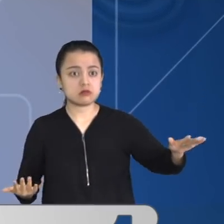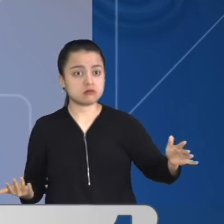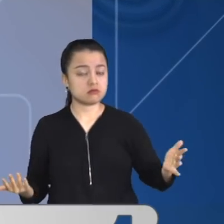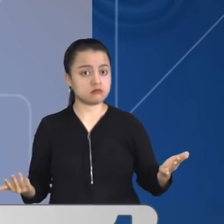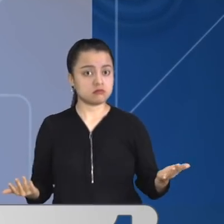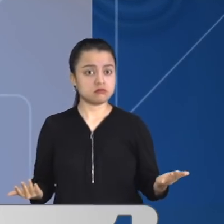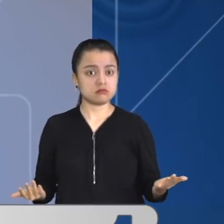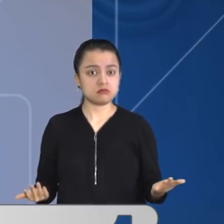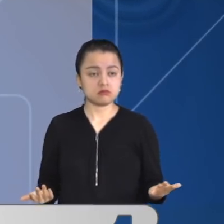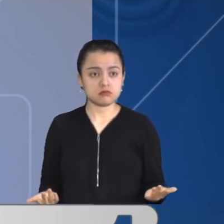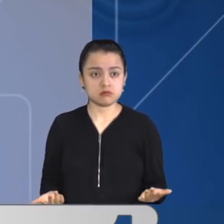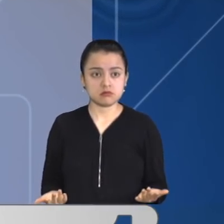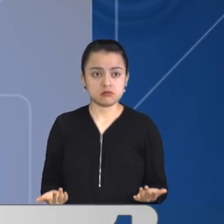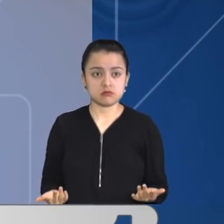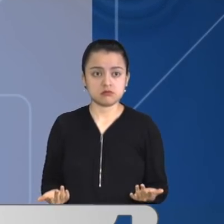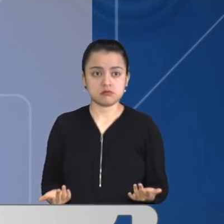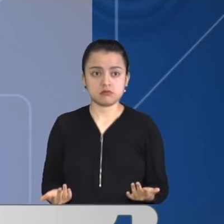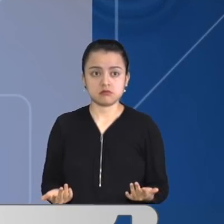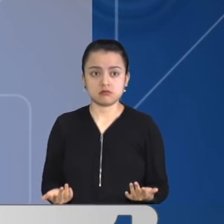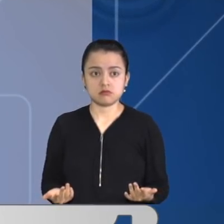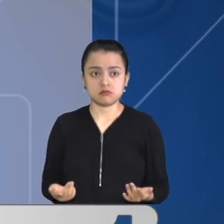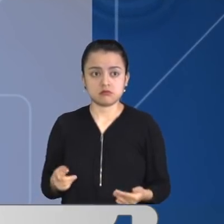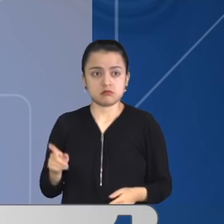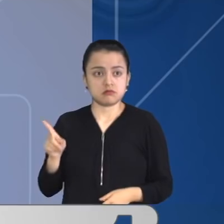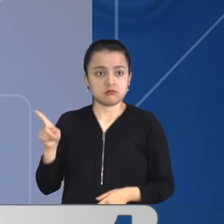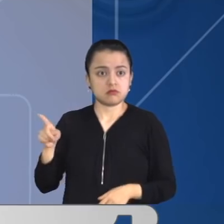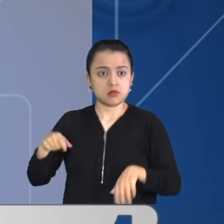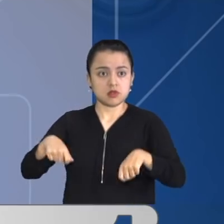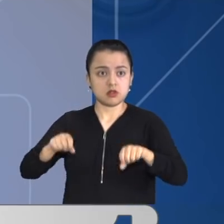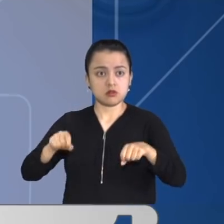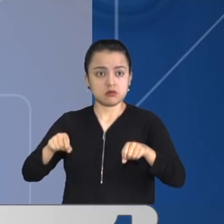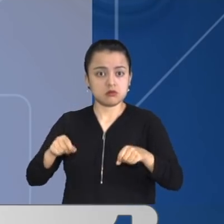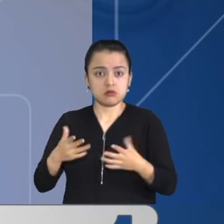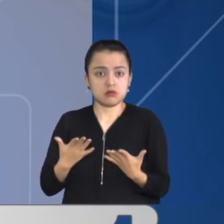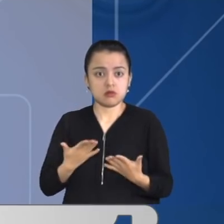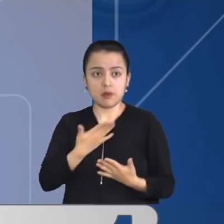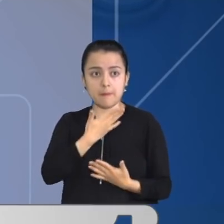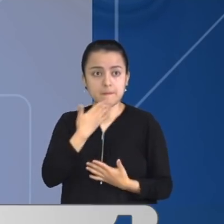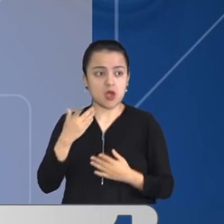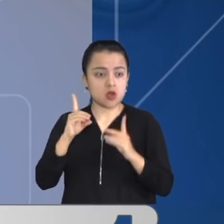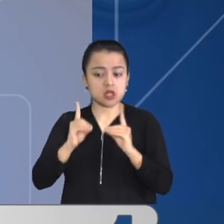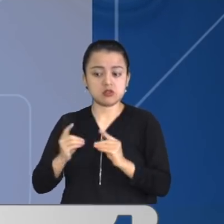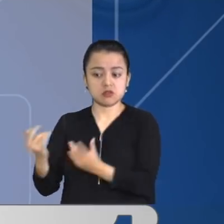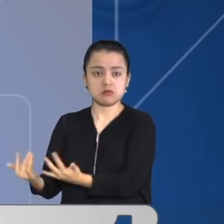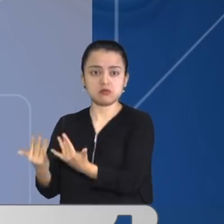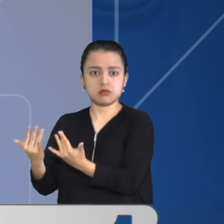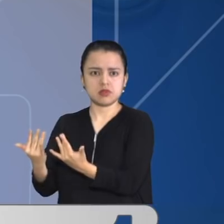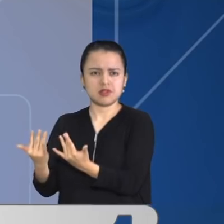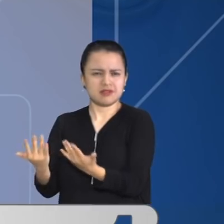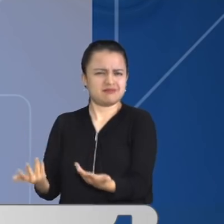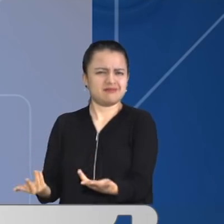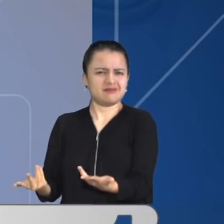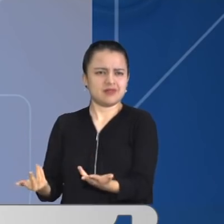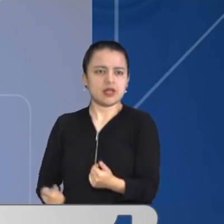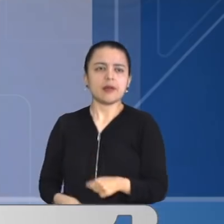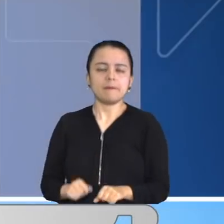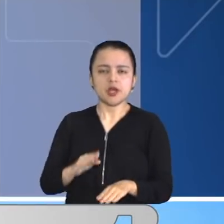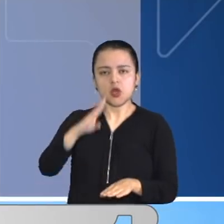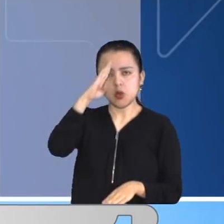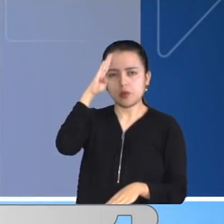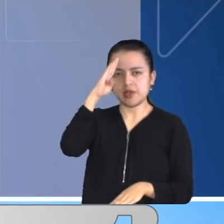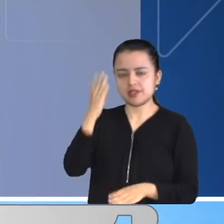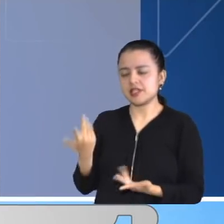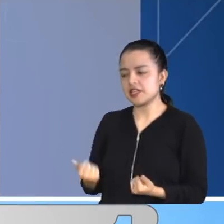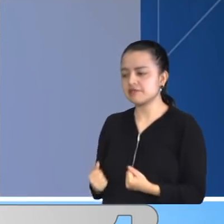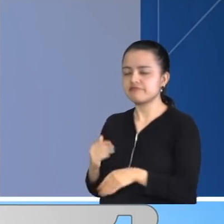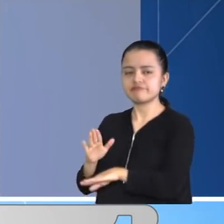motocicleta, el conductor de la moto prefirió prenderle fuego. Sin embargo, después fue capturado por el delito de